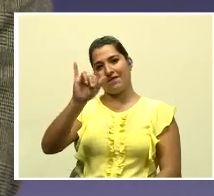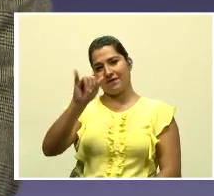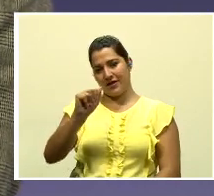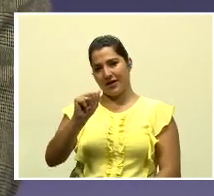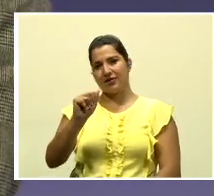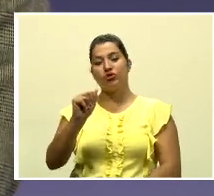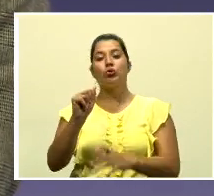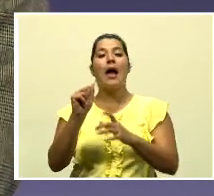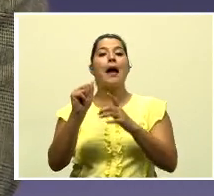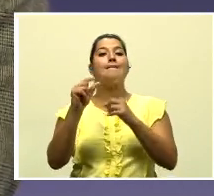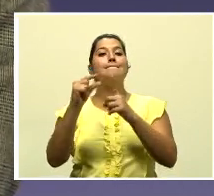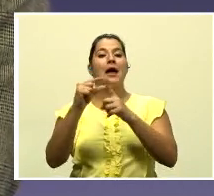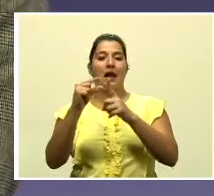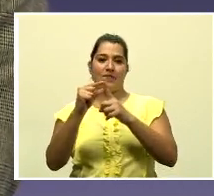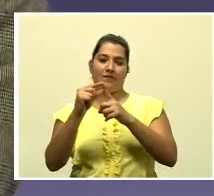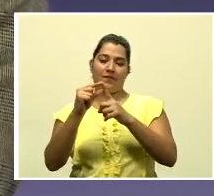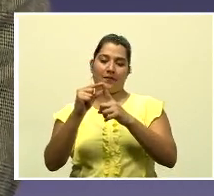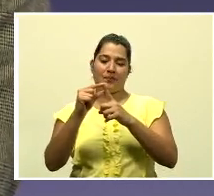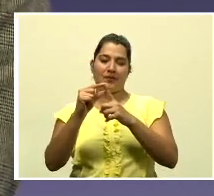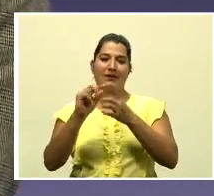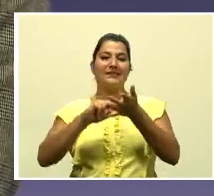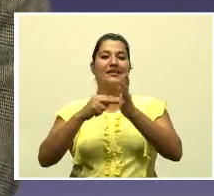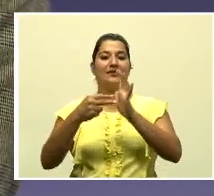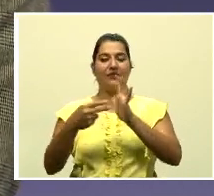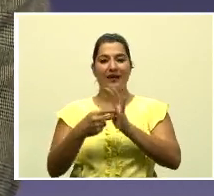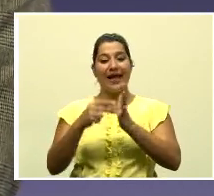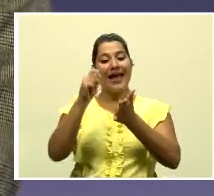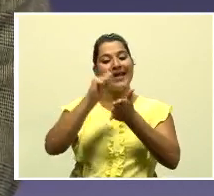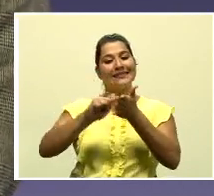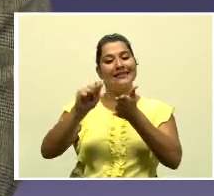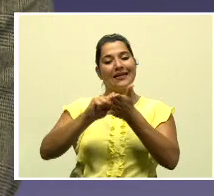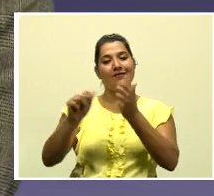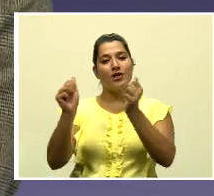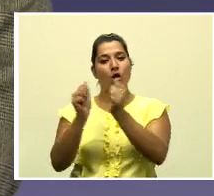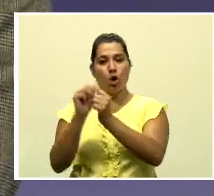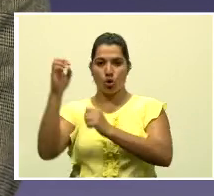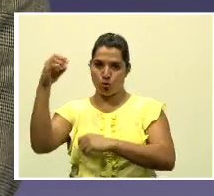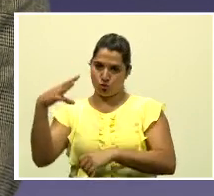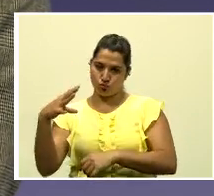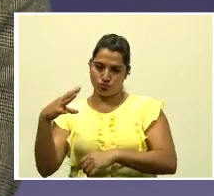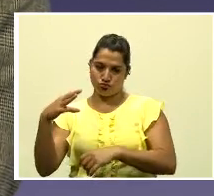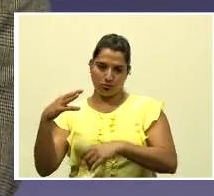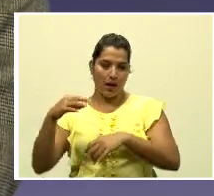Entonces es una escritura que utiliza efectivamente la luz para